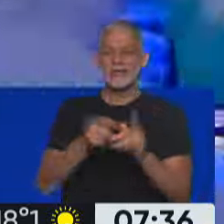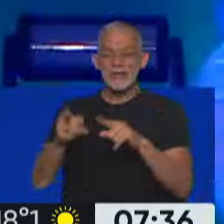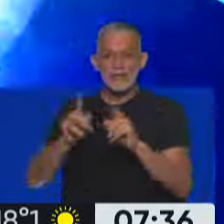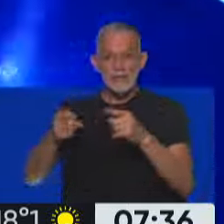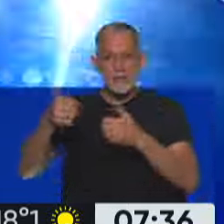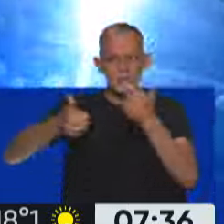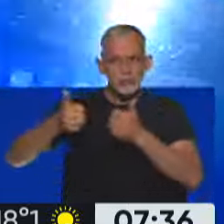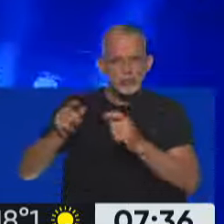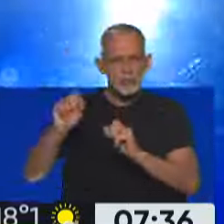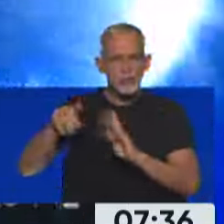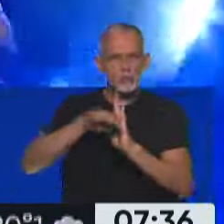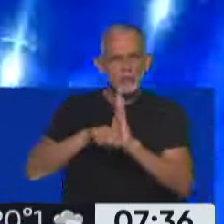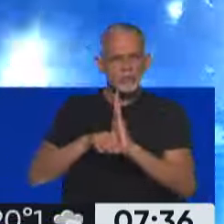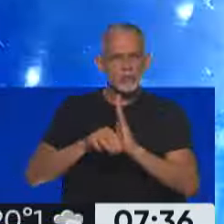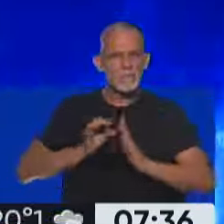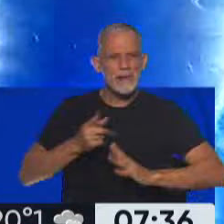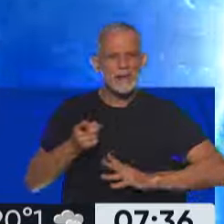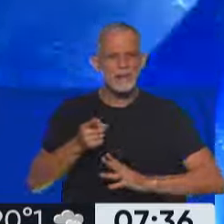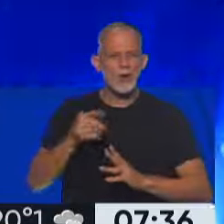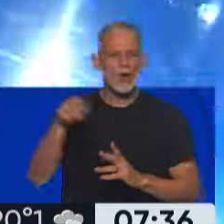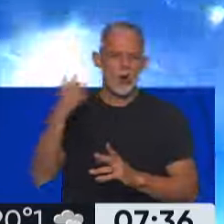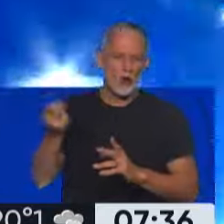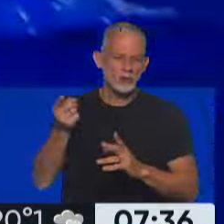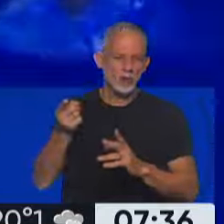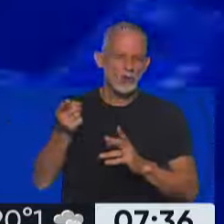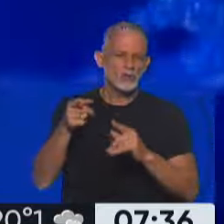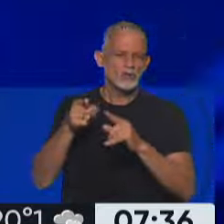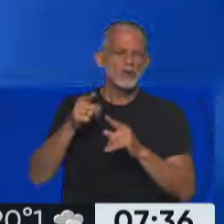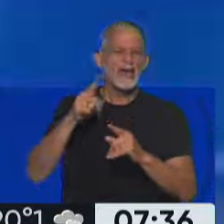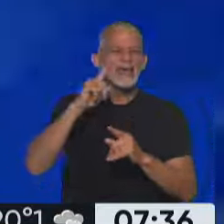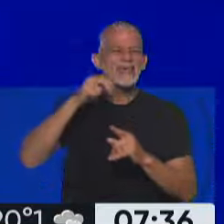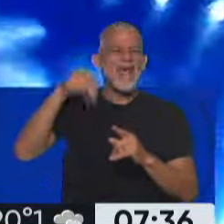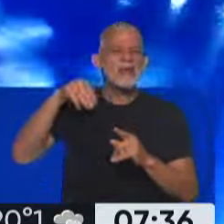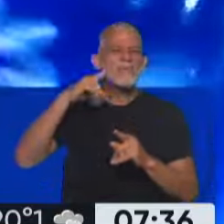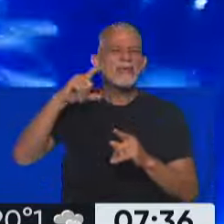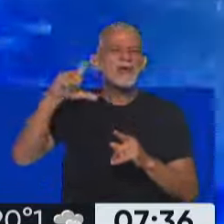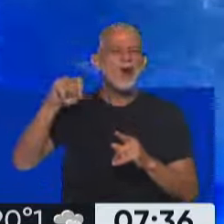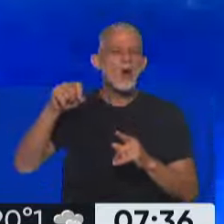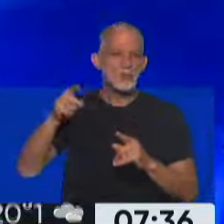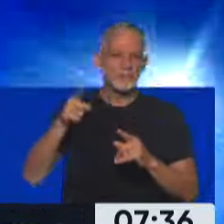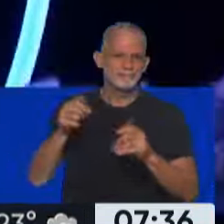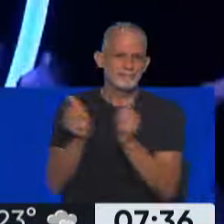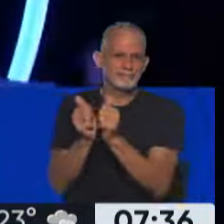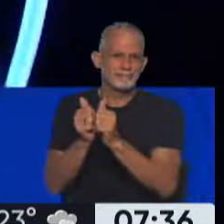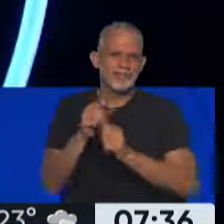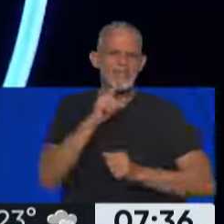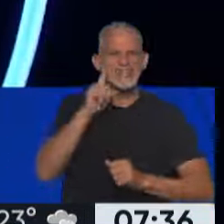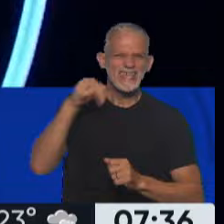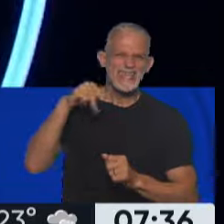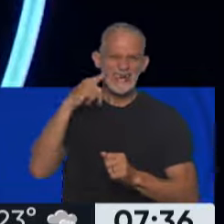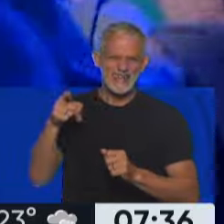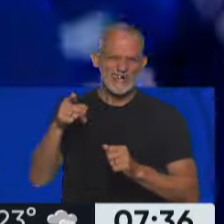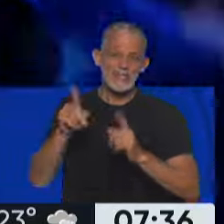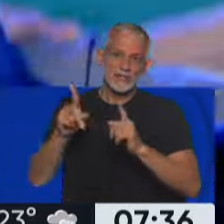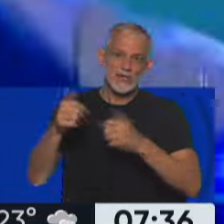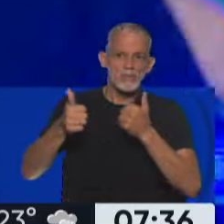compite Corazón Vacío con Ian Mico. Nos estamos haciendo amigos cada vez más de Ian Mico, sí, por su cercanía con Tini y porque además compite